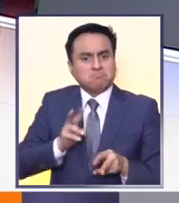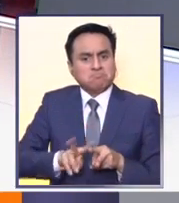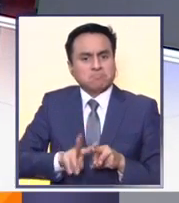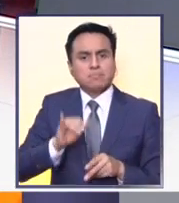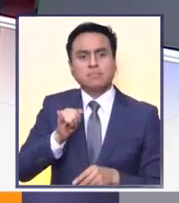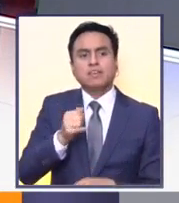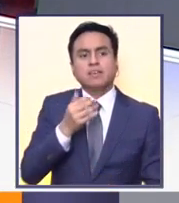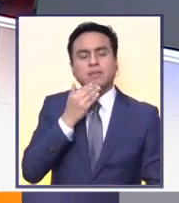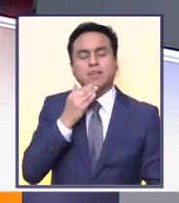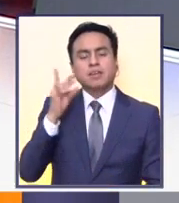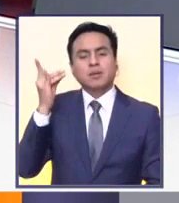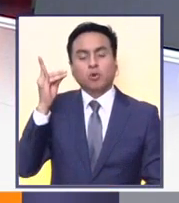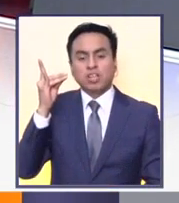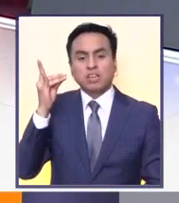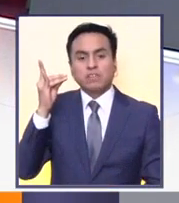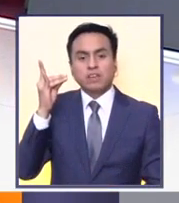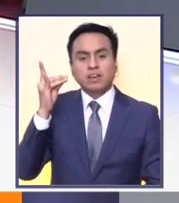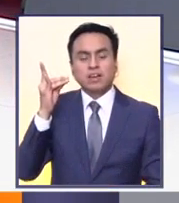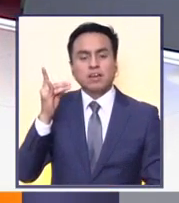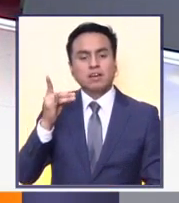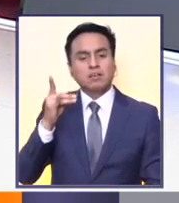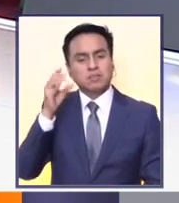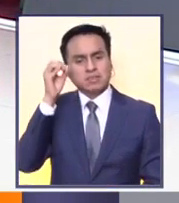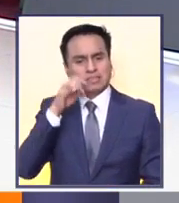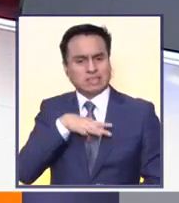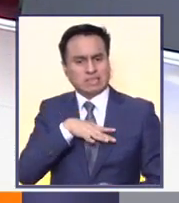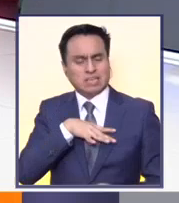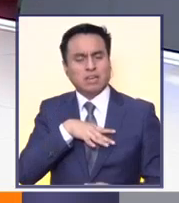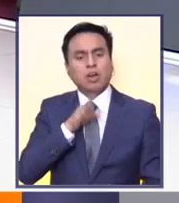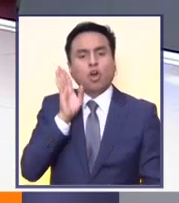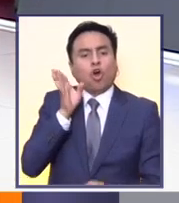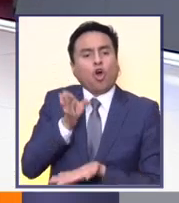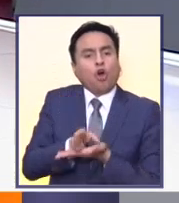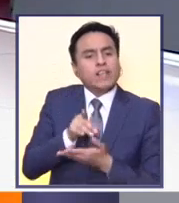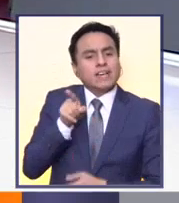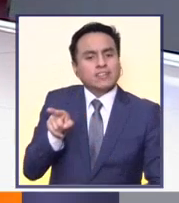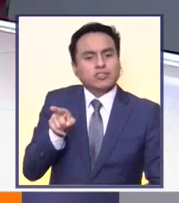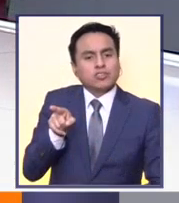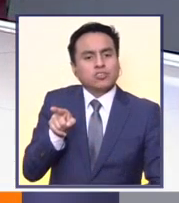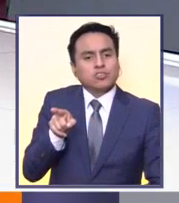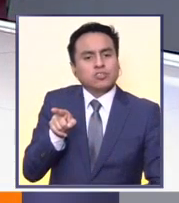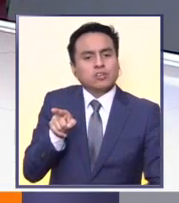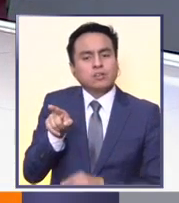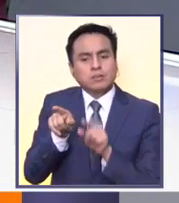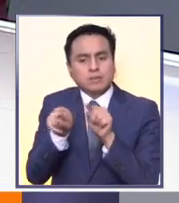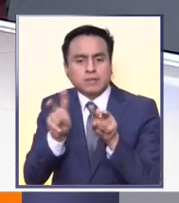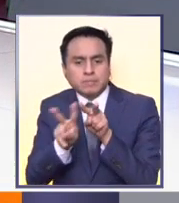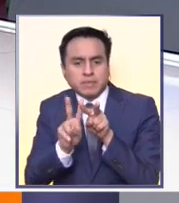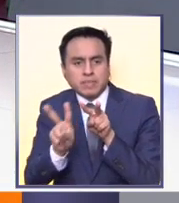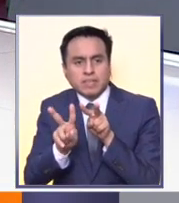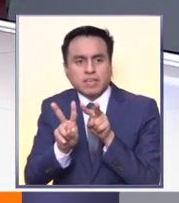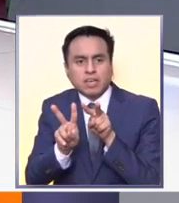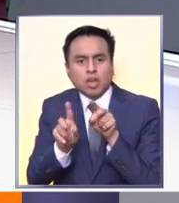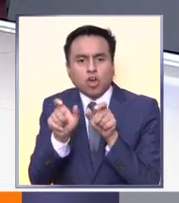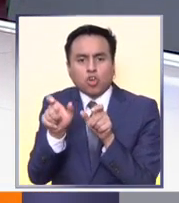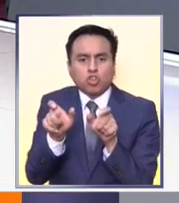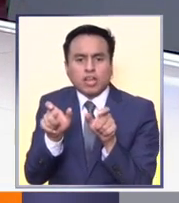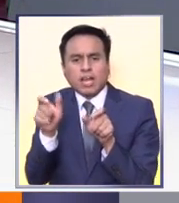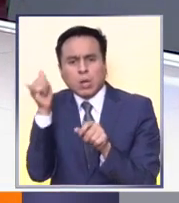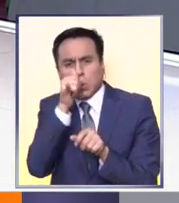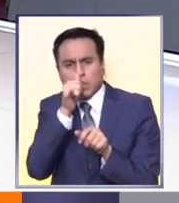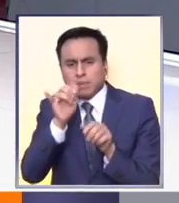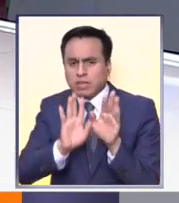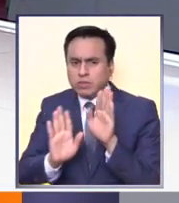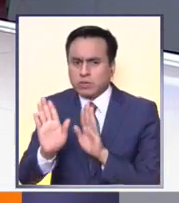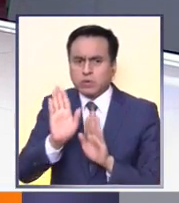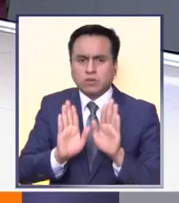además, Bolivia, según la postura chilena, tiene la obligación de tomar medidas para controlar la contaminación y